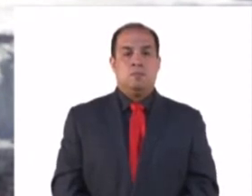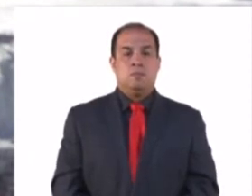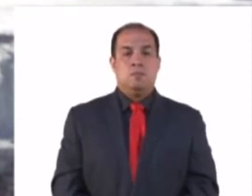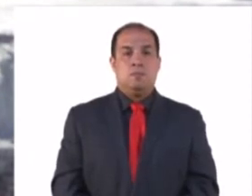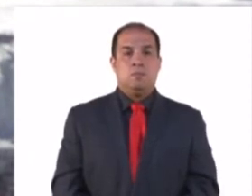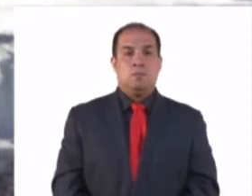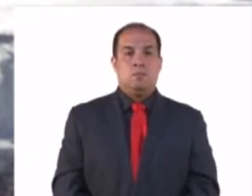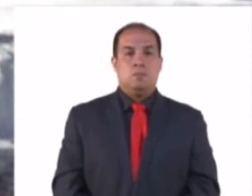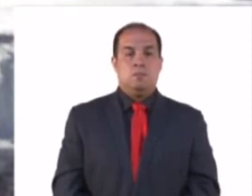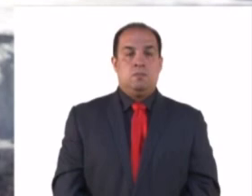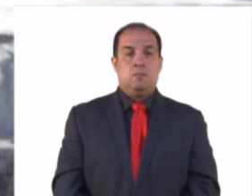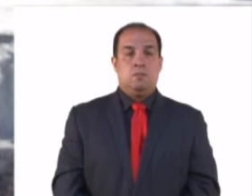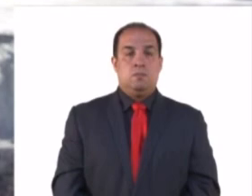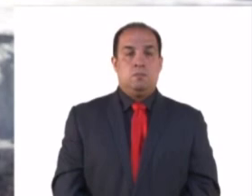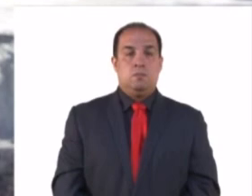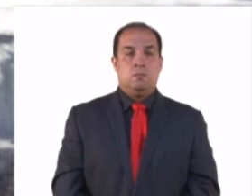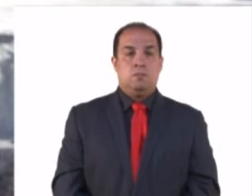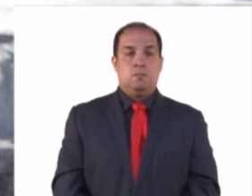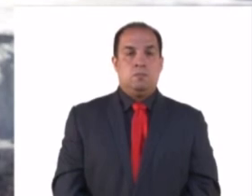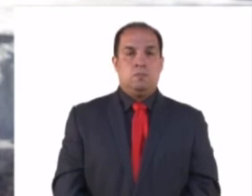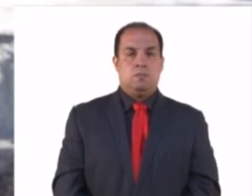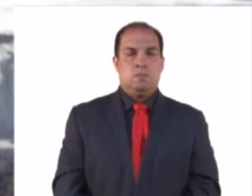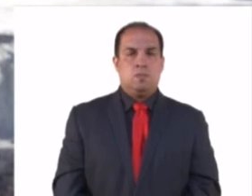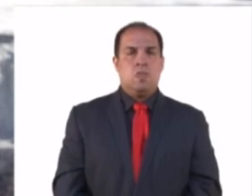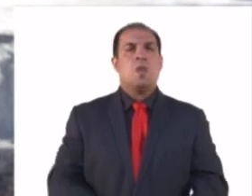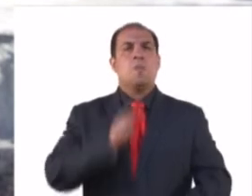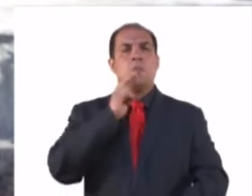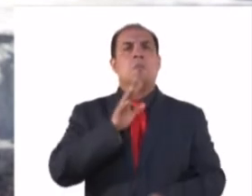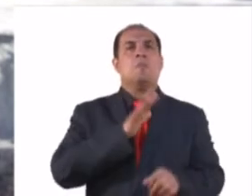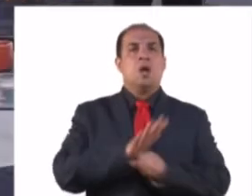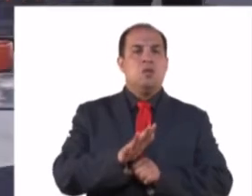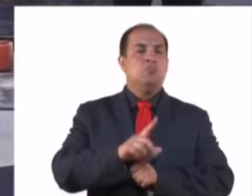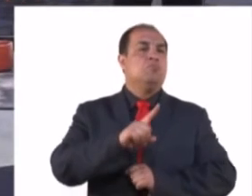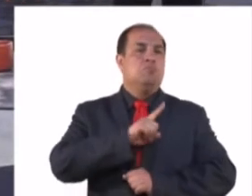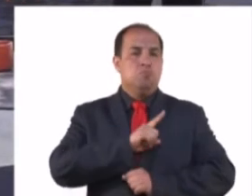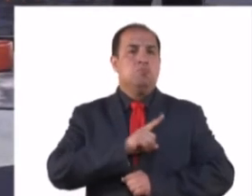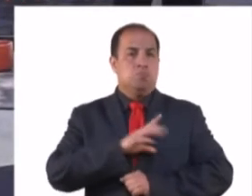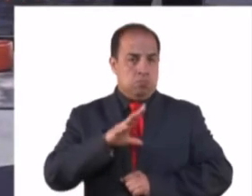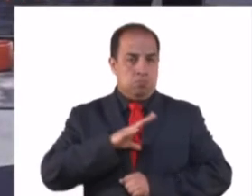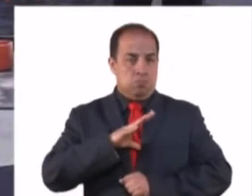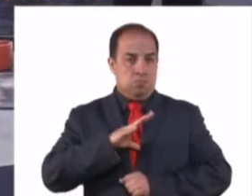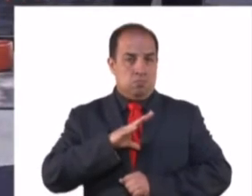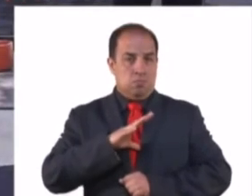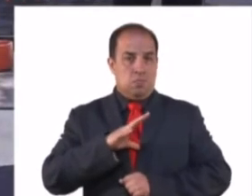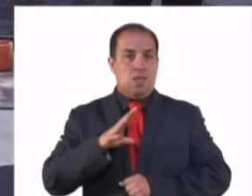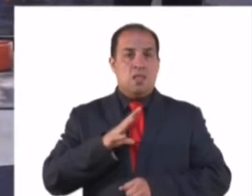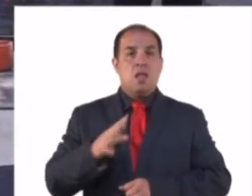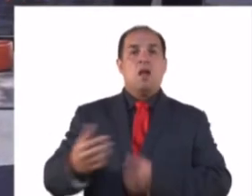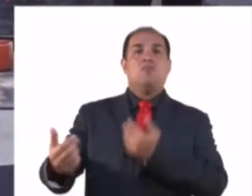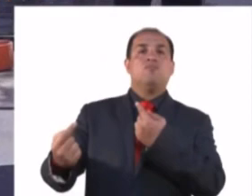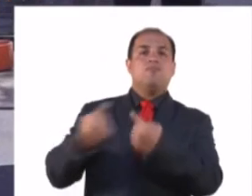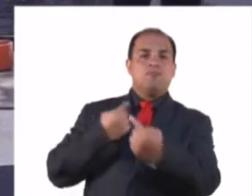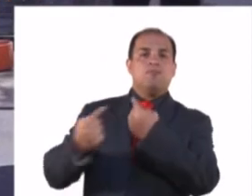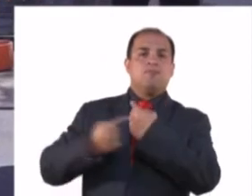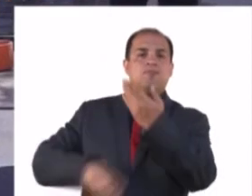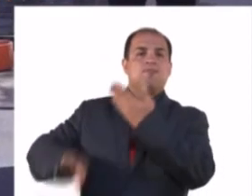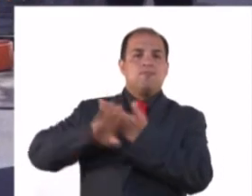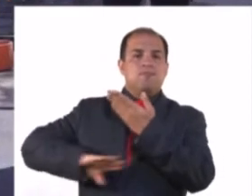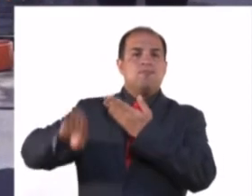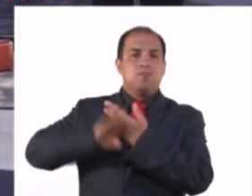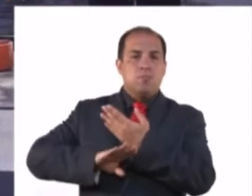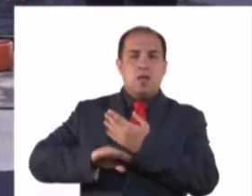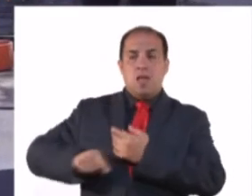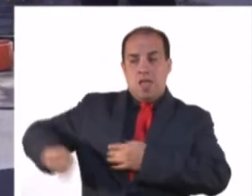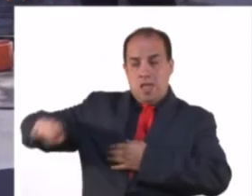Y pues creo que se contesta por sí sola. Pues hay una guerra sucia porque están muy